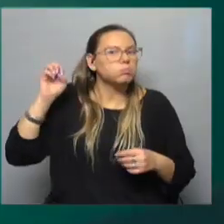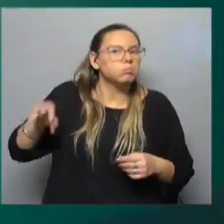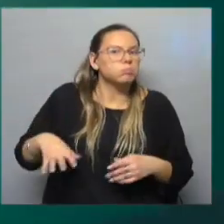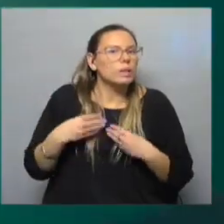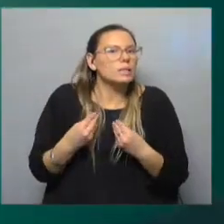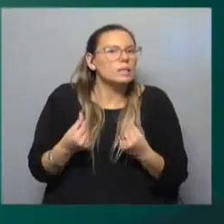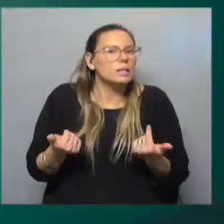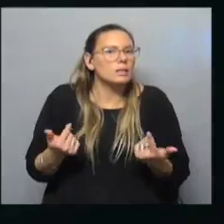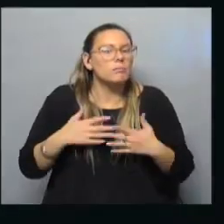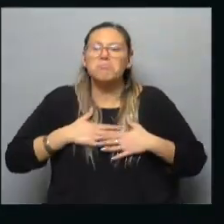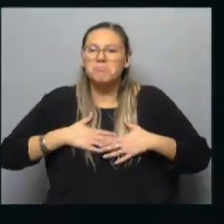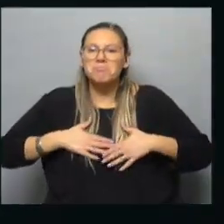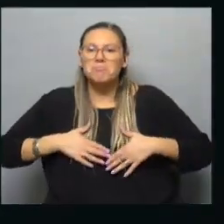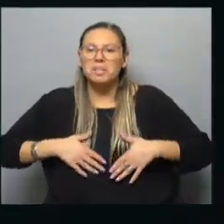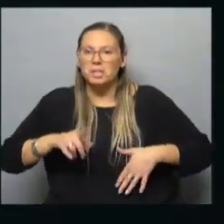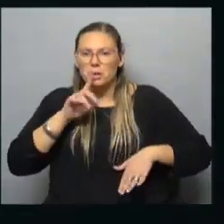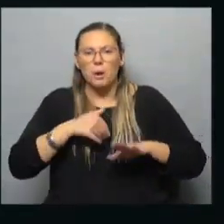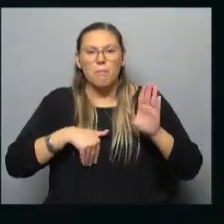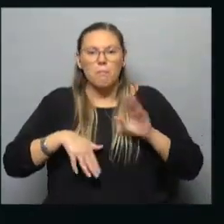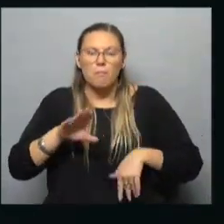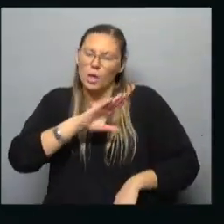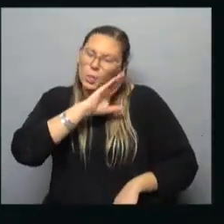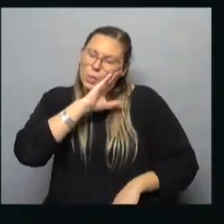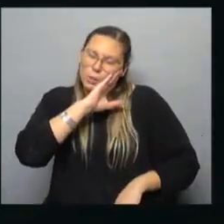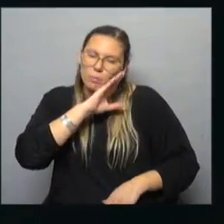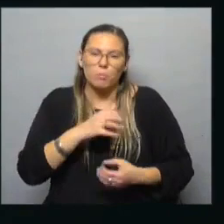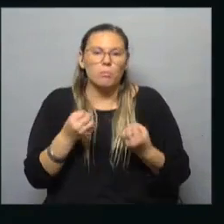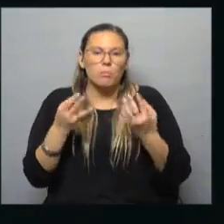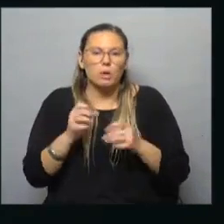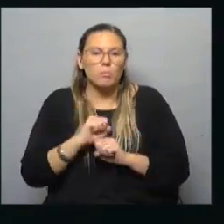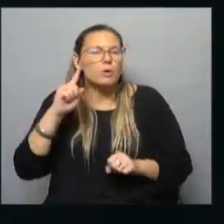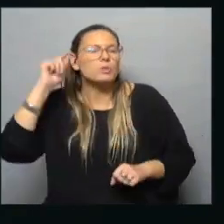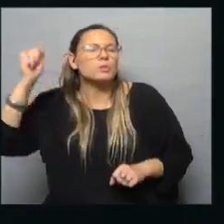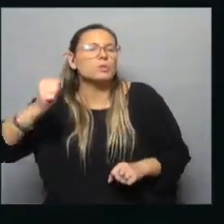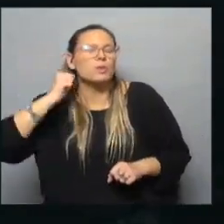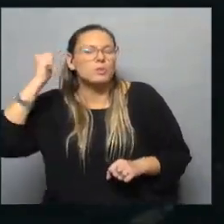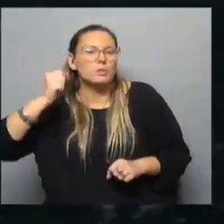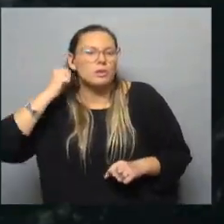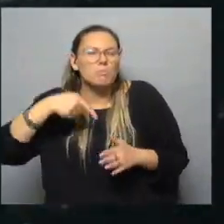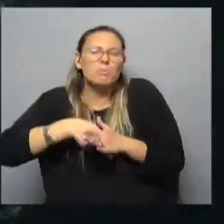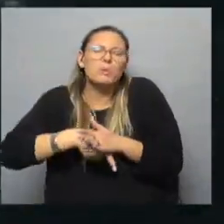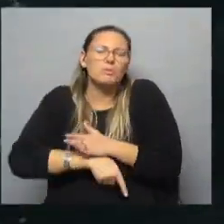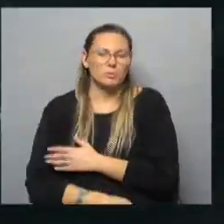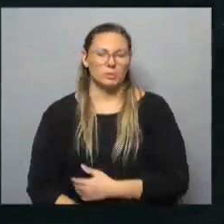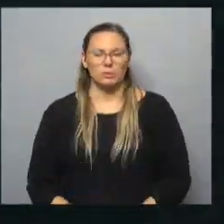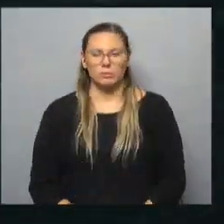implantes? Tranquilo, y más cuando duermo, porque puedo soñar en los sueños más profundos.